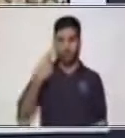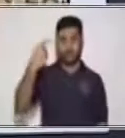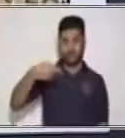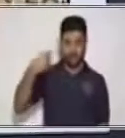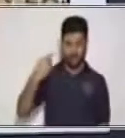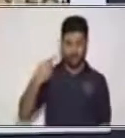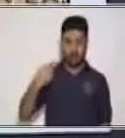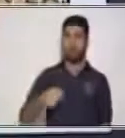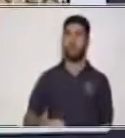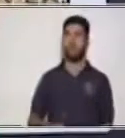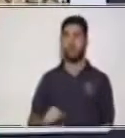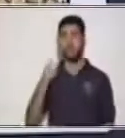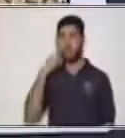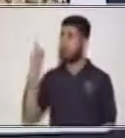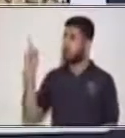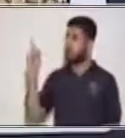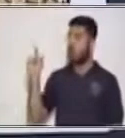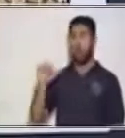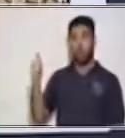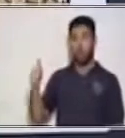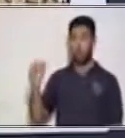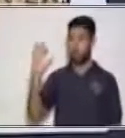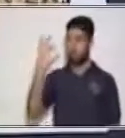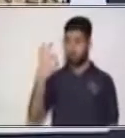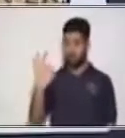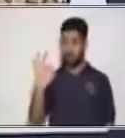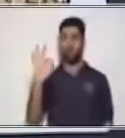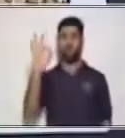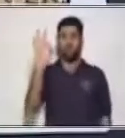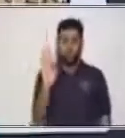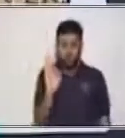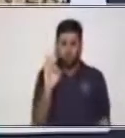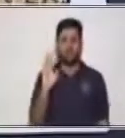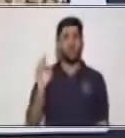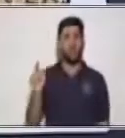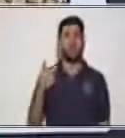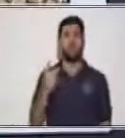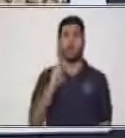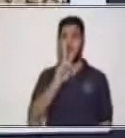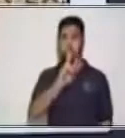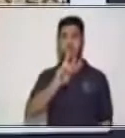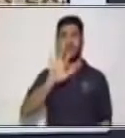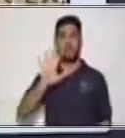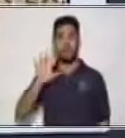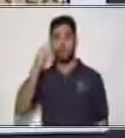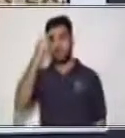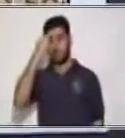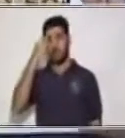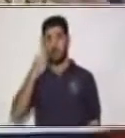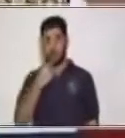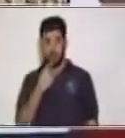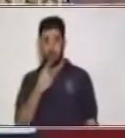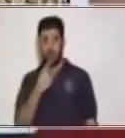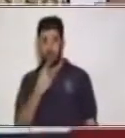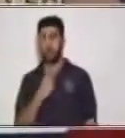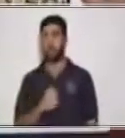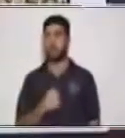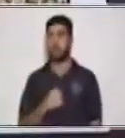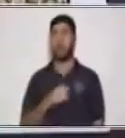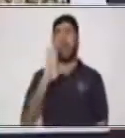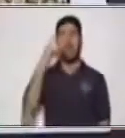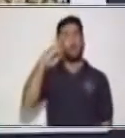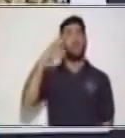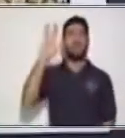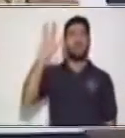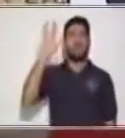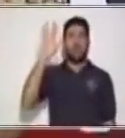otra moneda, que es una moneda de a 25. Hay algo que les quiero decir antes que se me pase